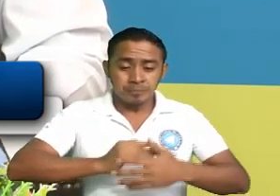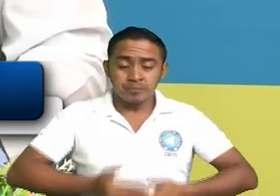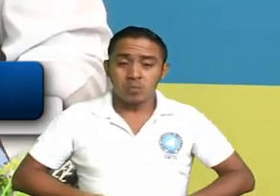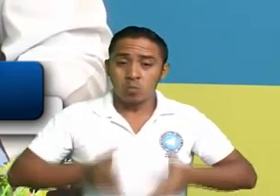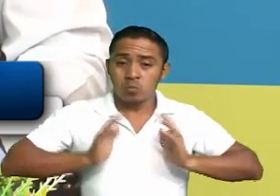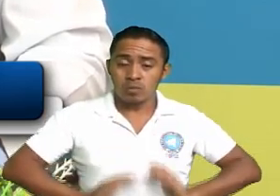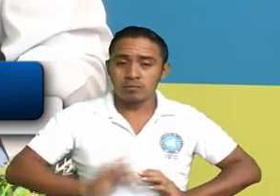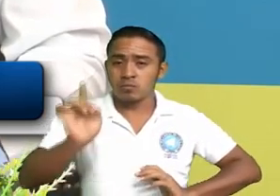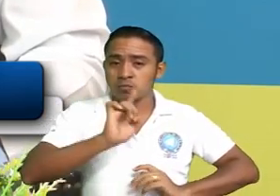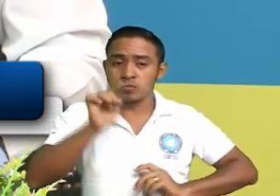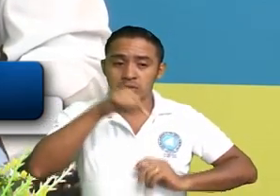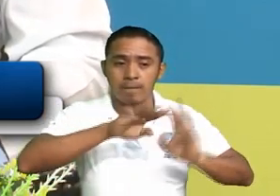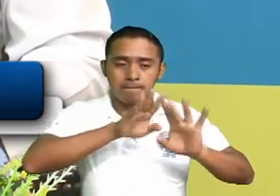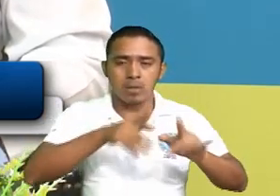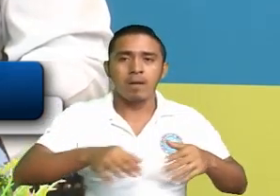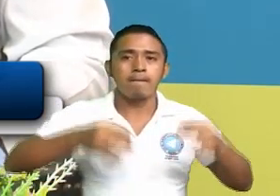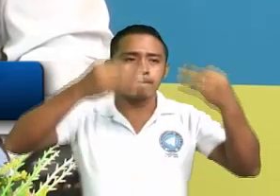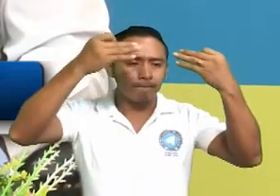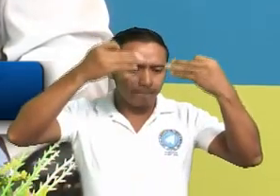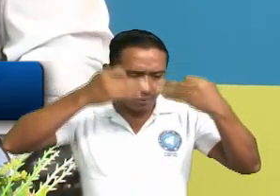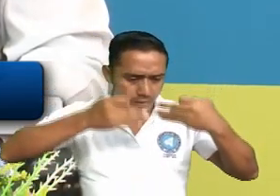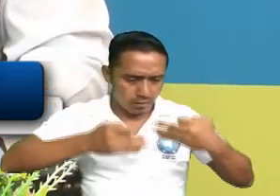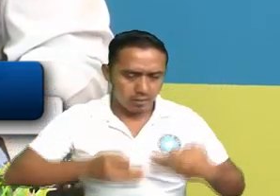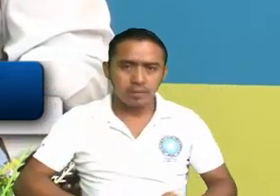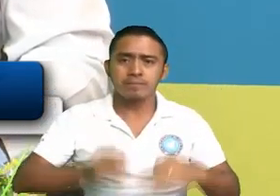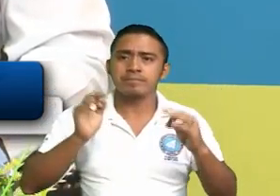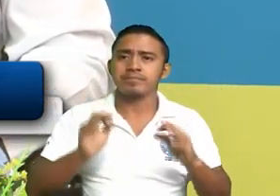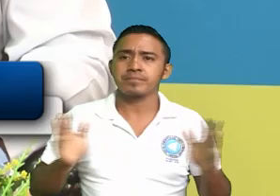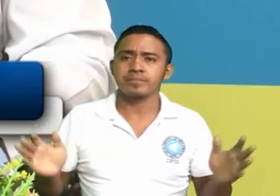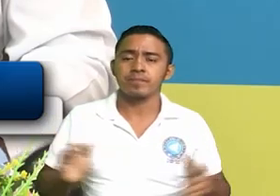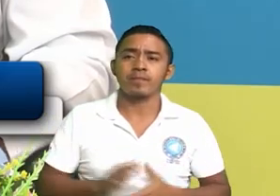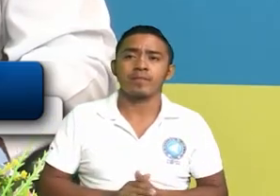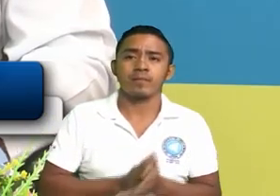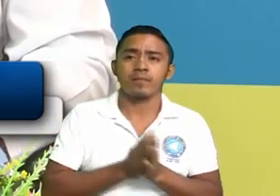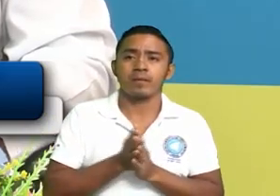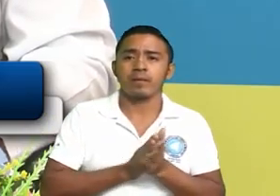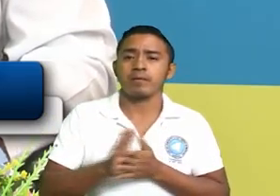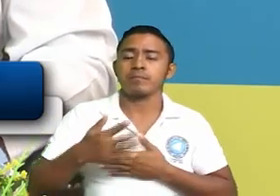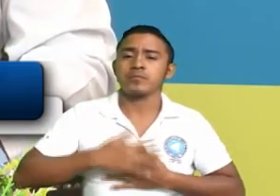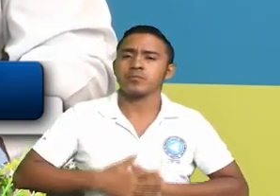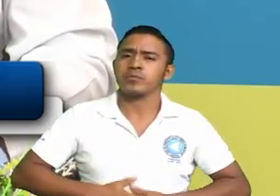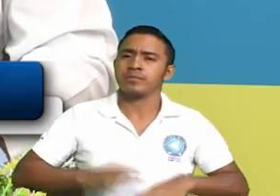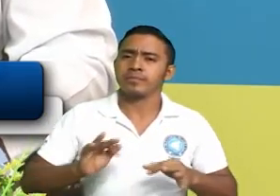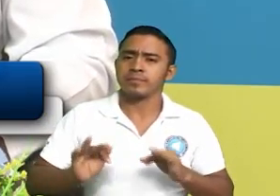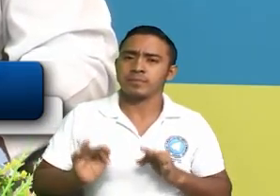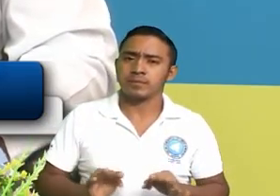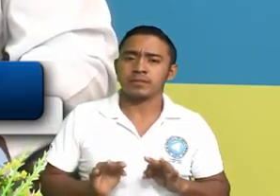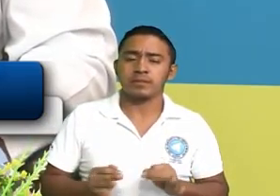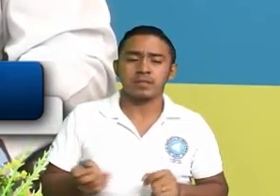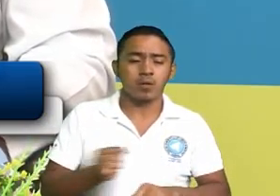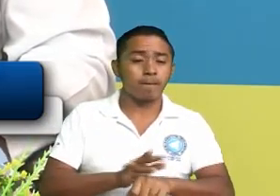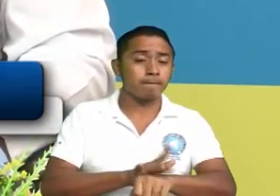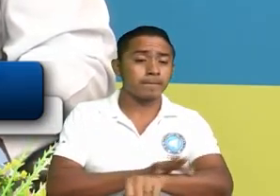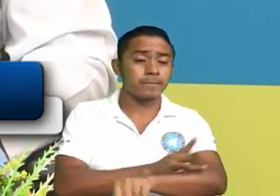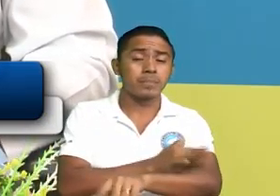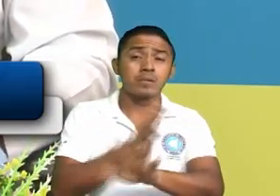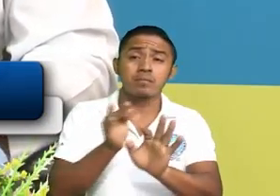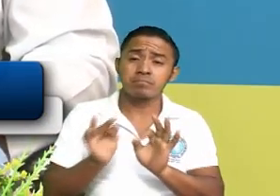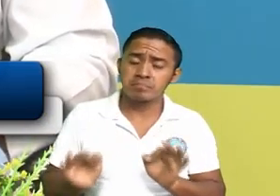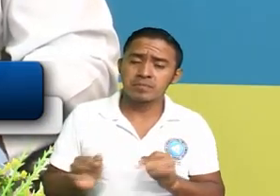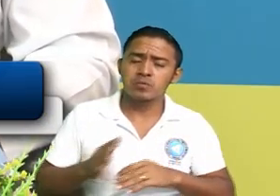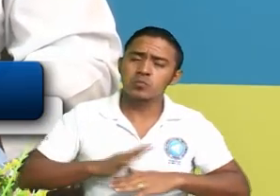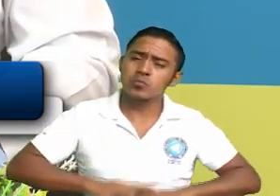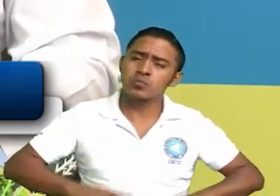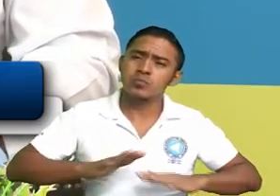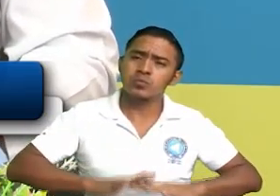bebé. Entonces, la parte emocional es algo que nos preocupamos como personal de salud de esta paciente,